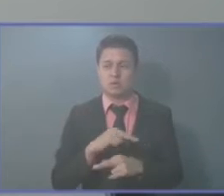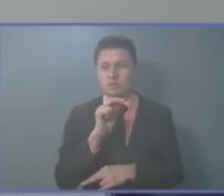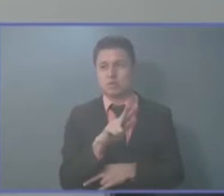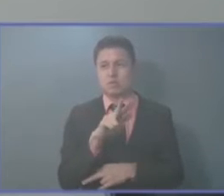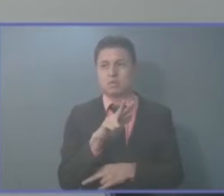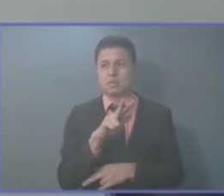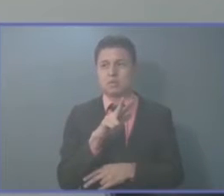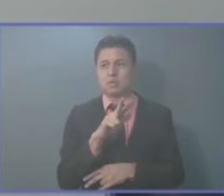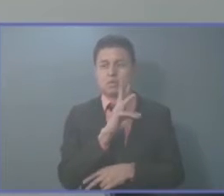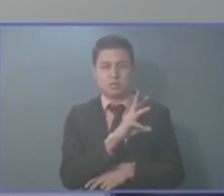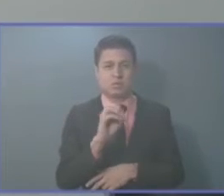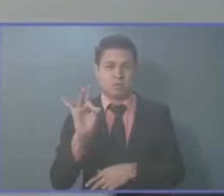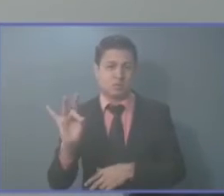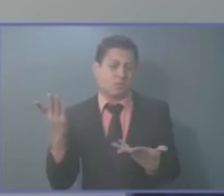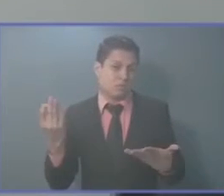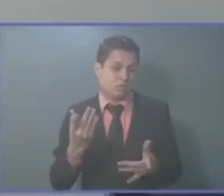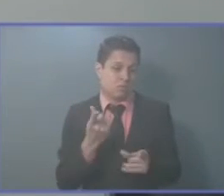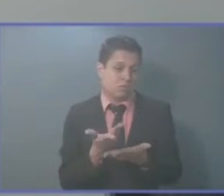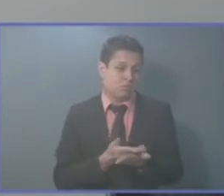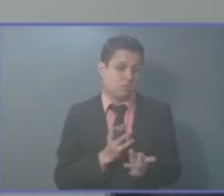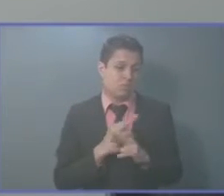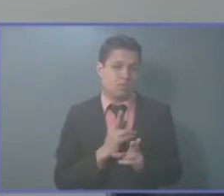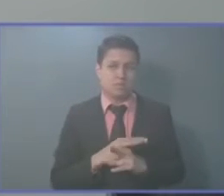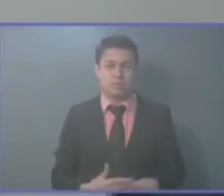300, perdón, al 608.